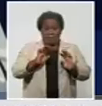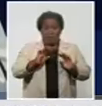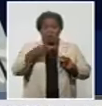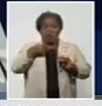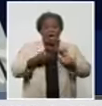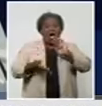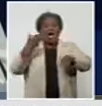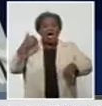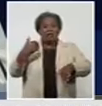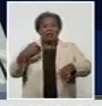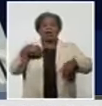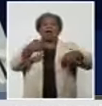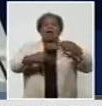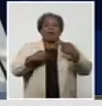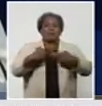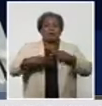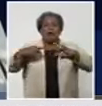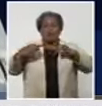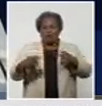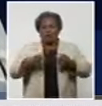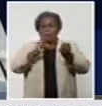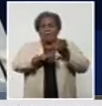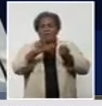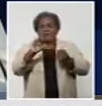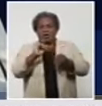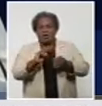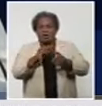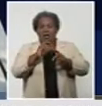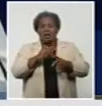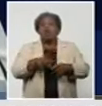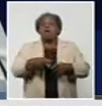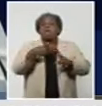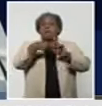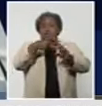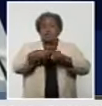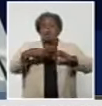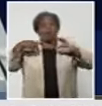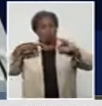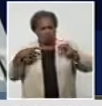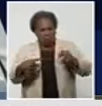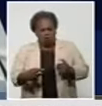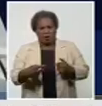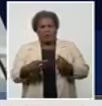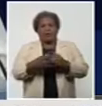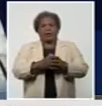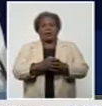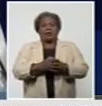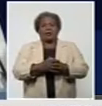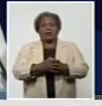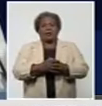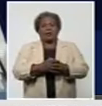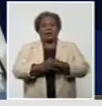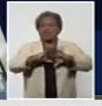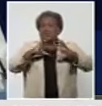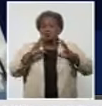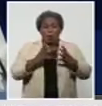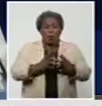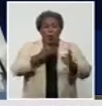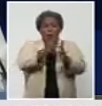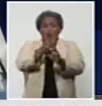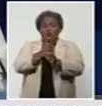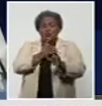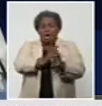que hacerme el PCR. Si me da positivo, me lo tienen que volver a repetir. Todos los contactos